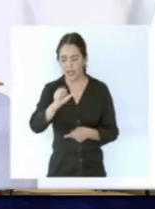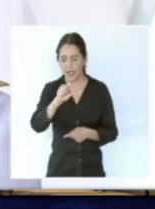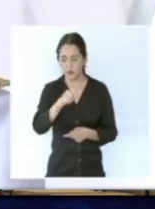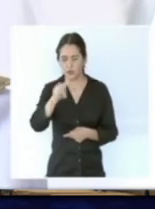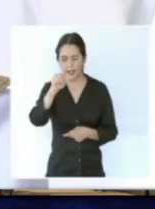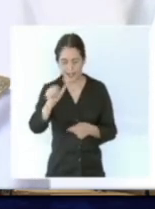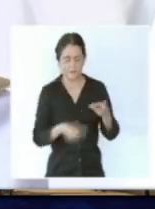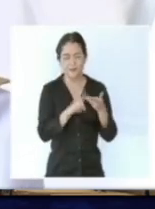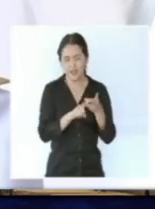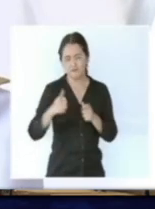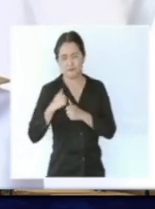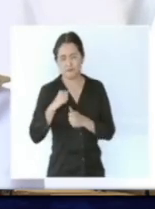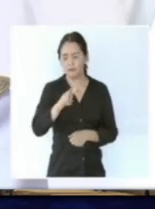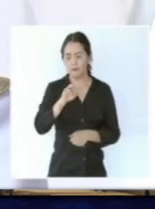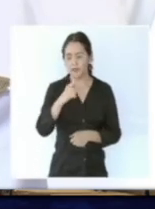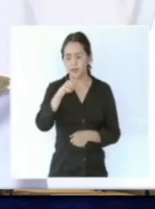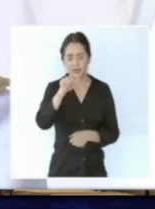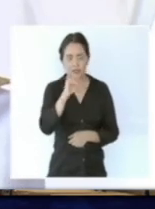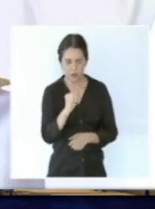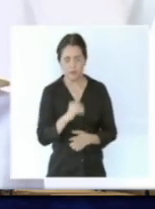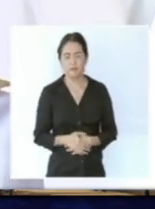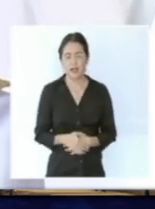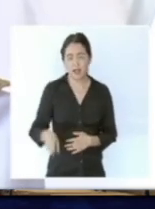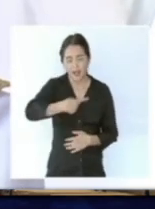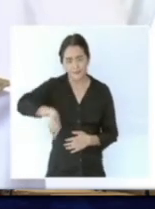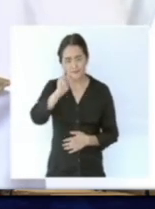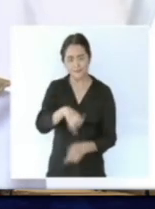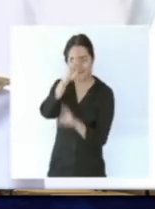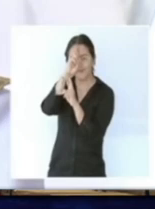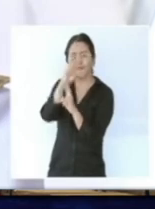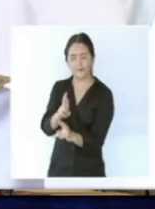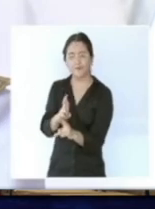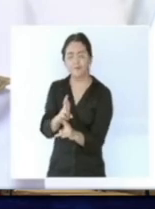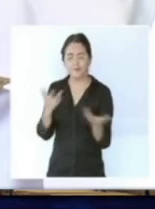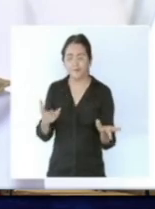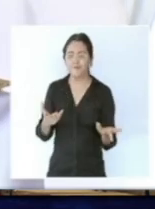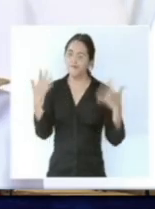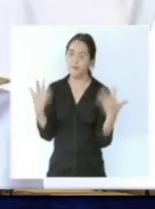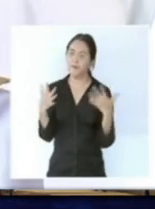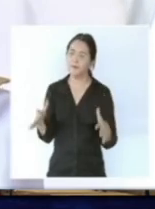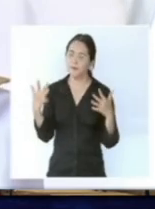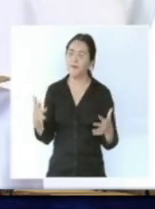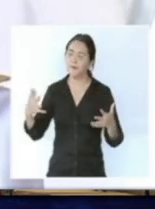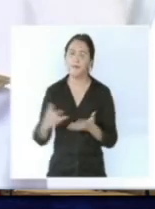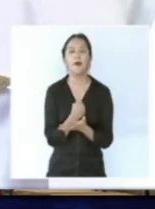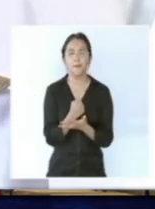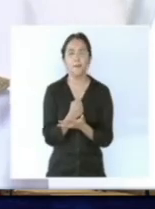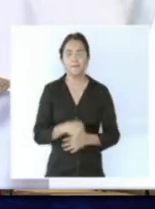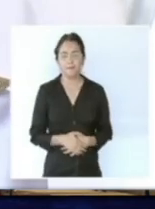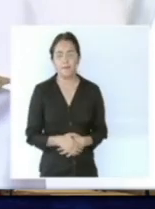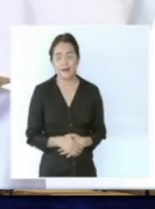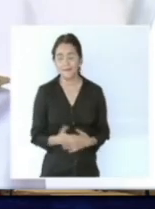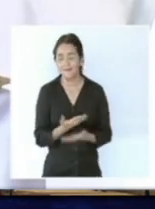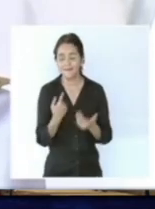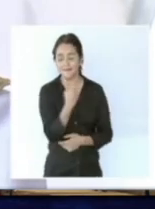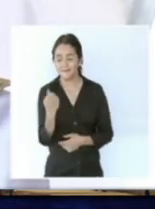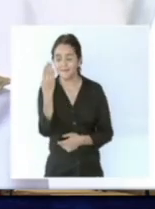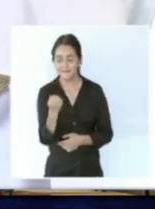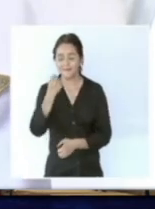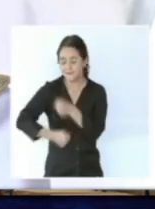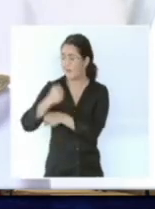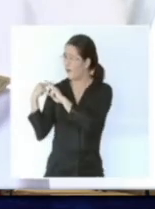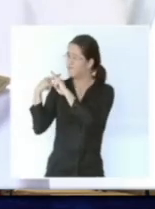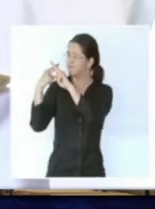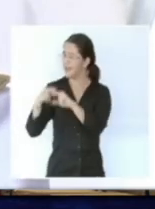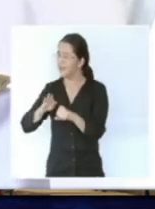Virgilio Robles a todos la patria lo reconoce y honra con laureles de Gloria asiento nueve años de la heroica